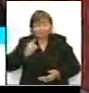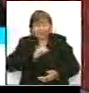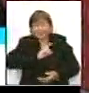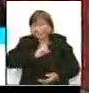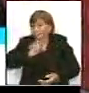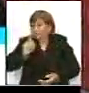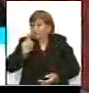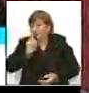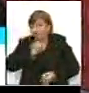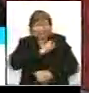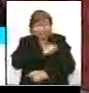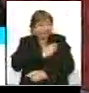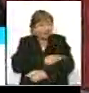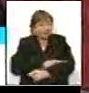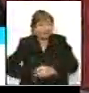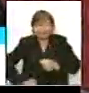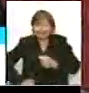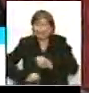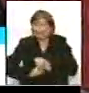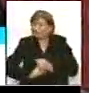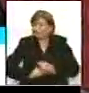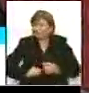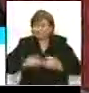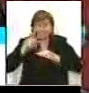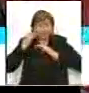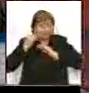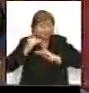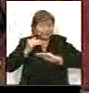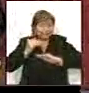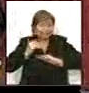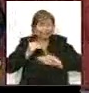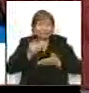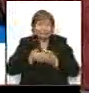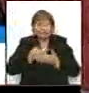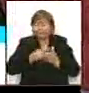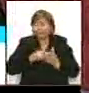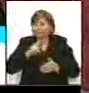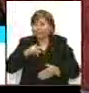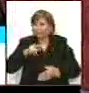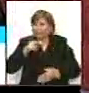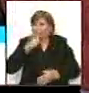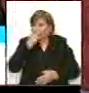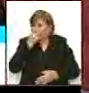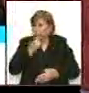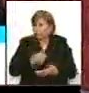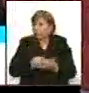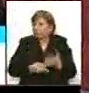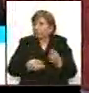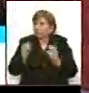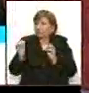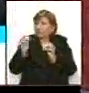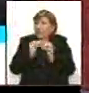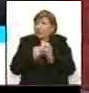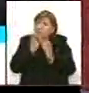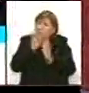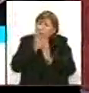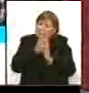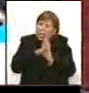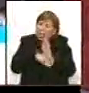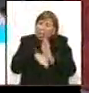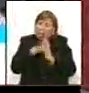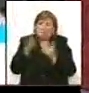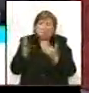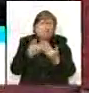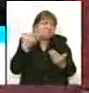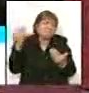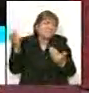va a fortalecer porque se ponga limitaciones a los movimientos regionales. Porque si no sería mucho más simple, eliminemos los movimientos